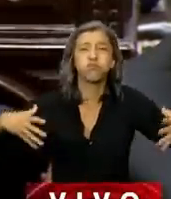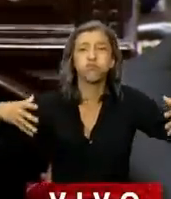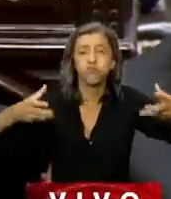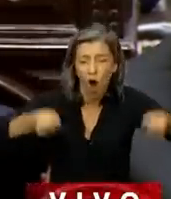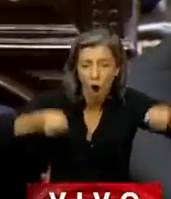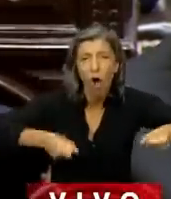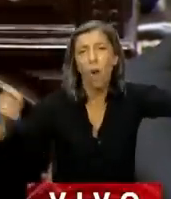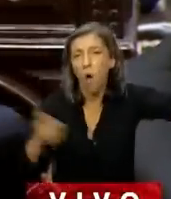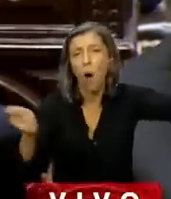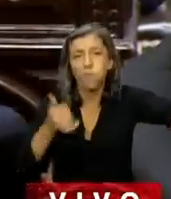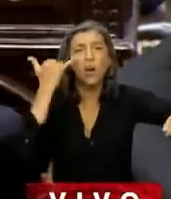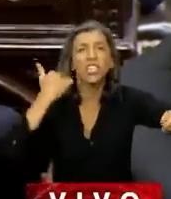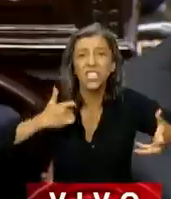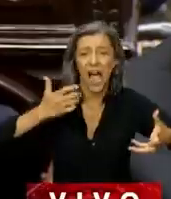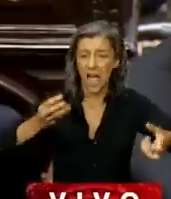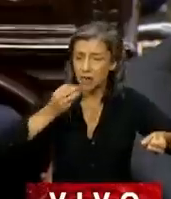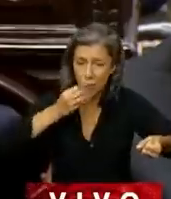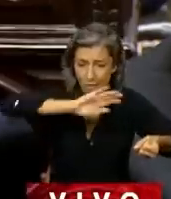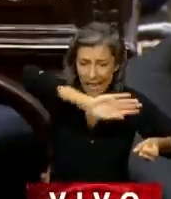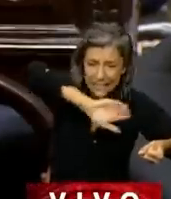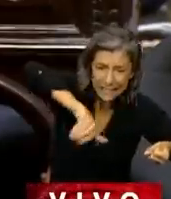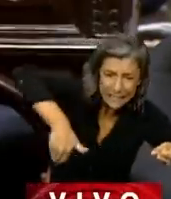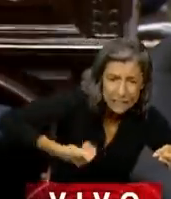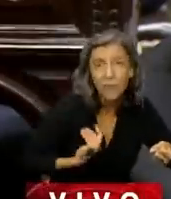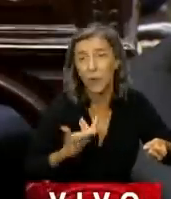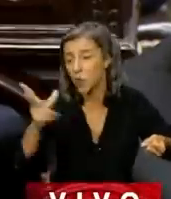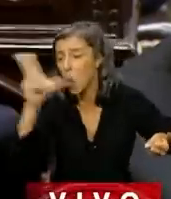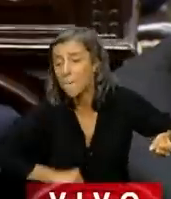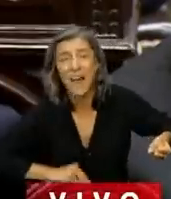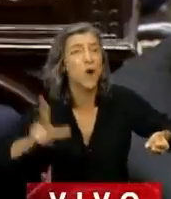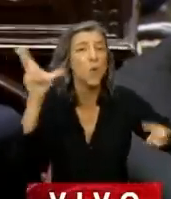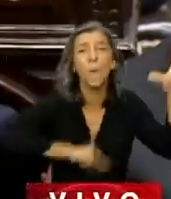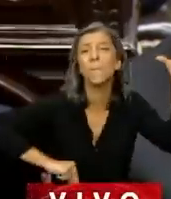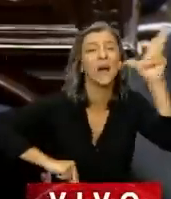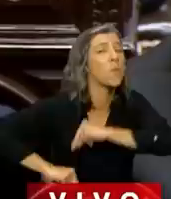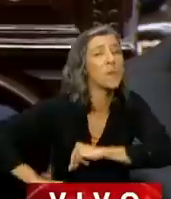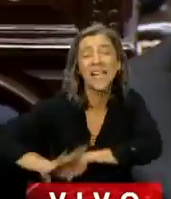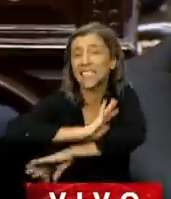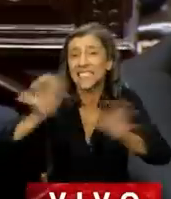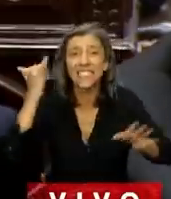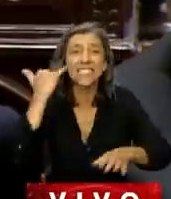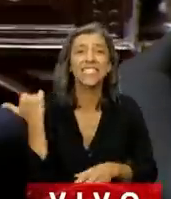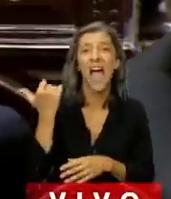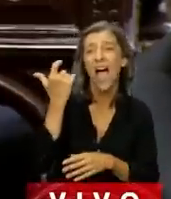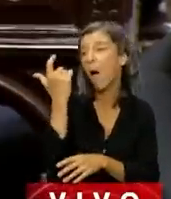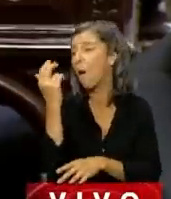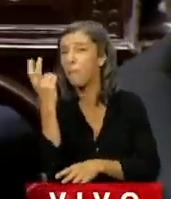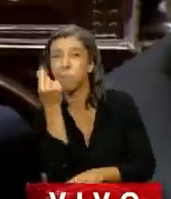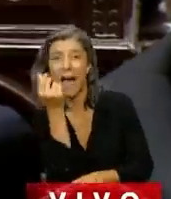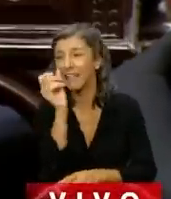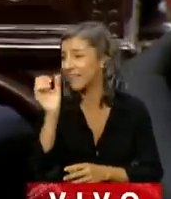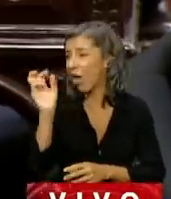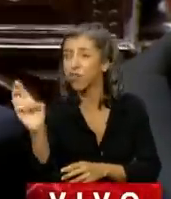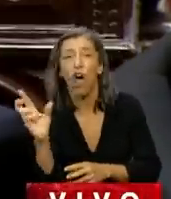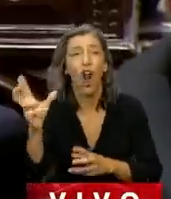últimas. Ya no hay más cepo que inventar, salvo sobre las personas o sobre el gobierno. Así